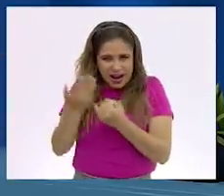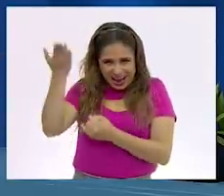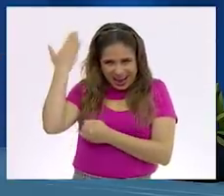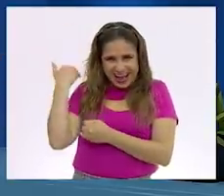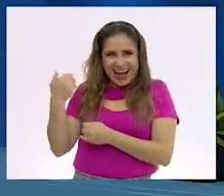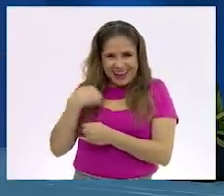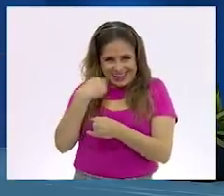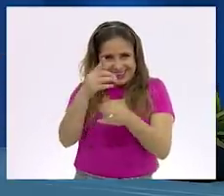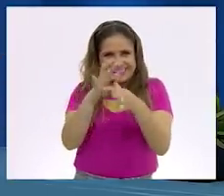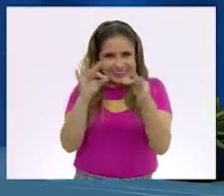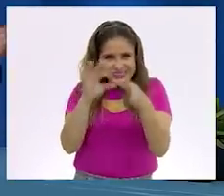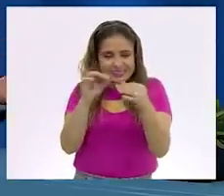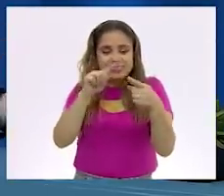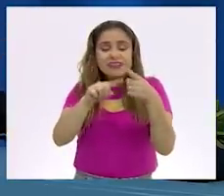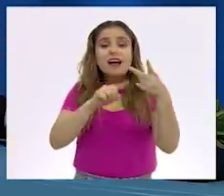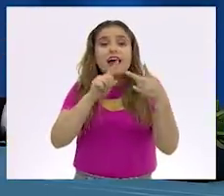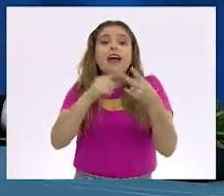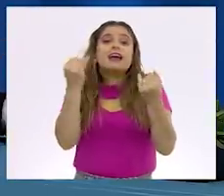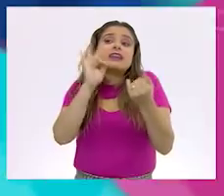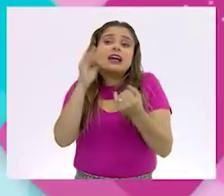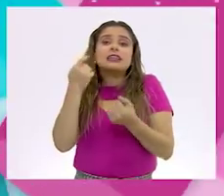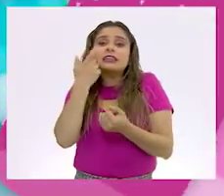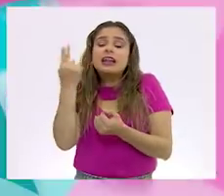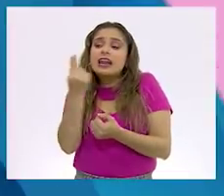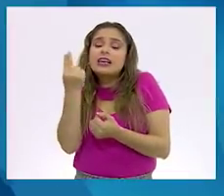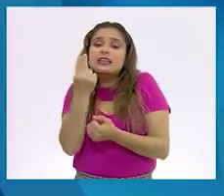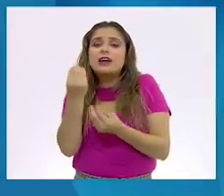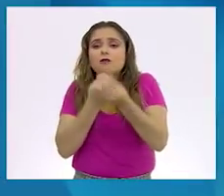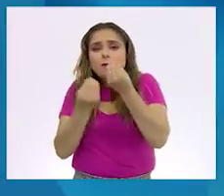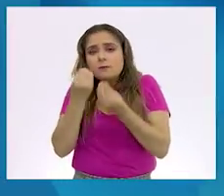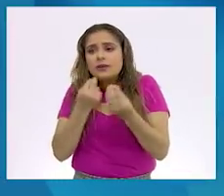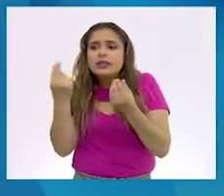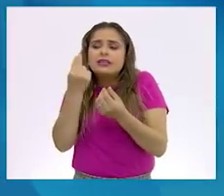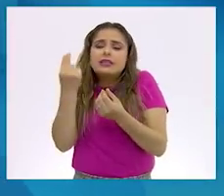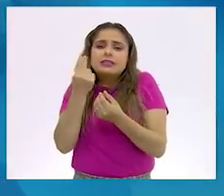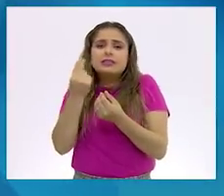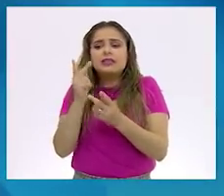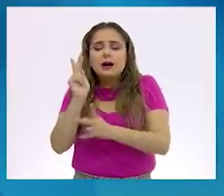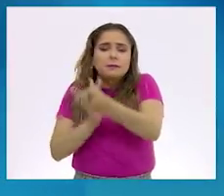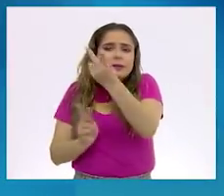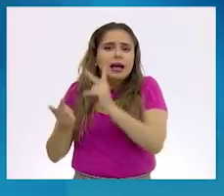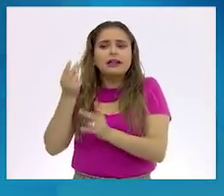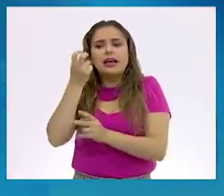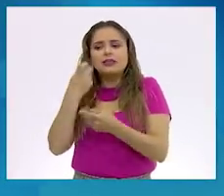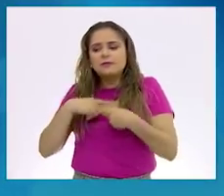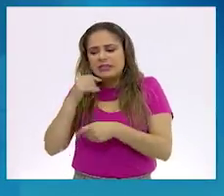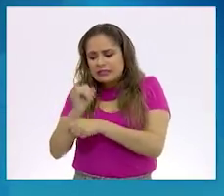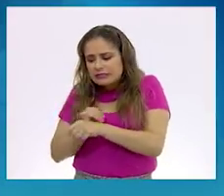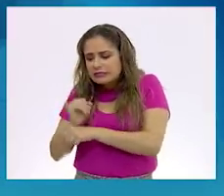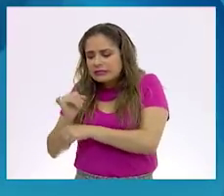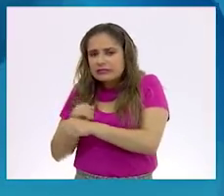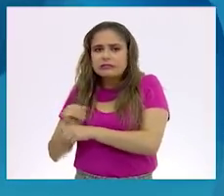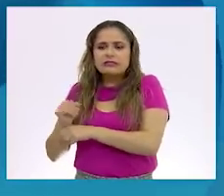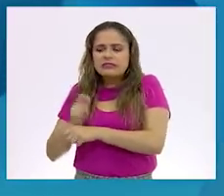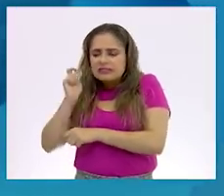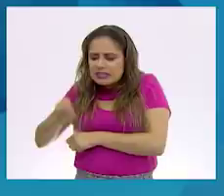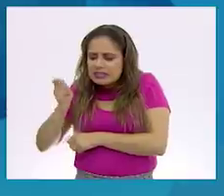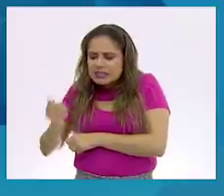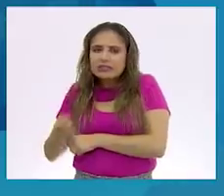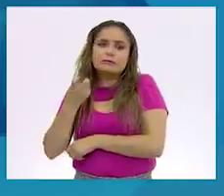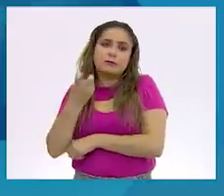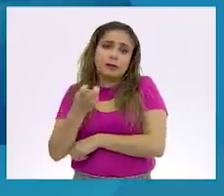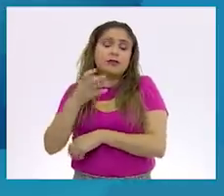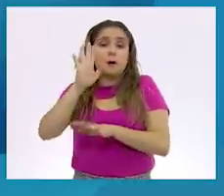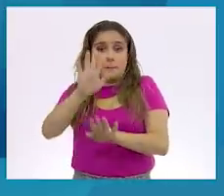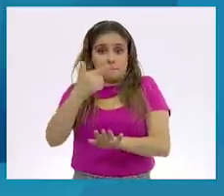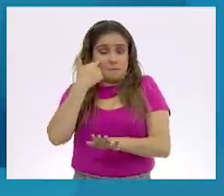mencionando, para atender alguna necesidad. Seguramente los primeros pobladores se dieron cuenta de que necesitamos